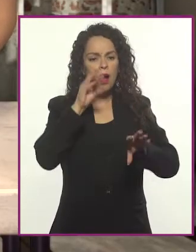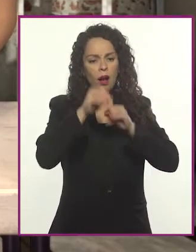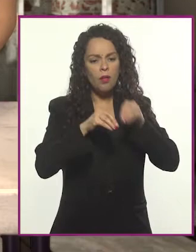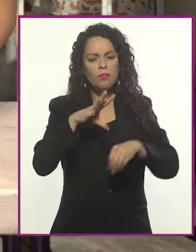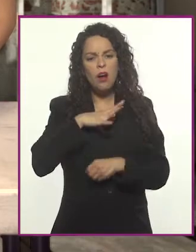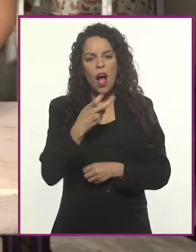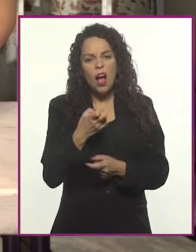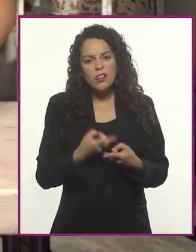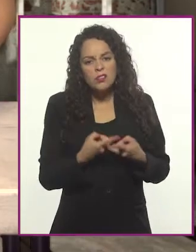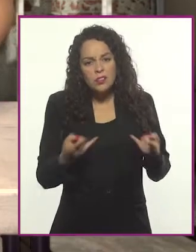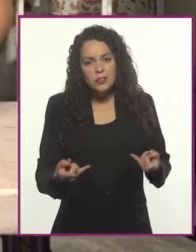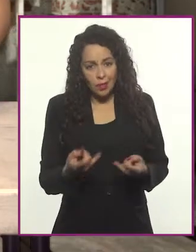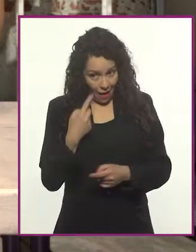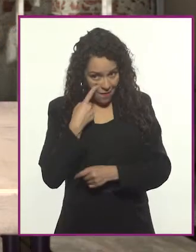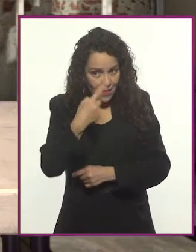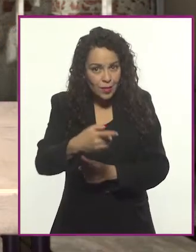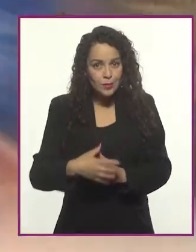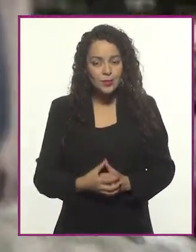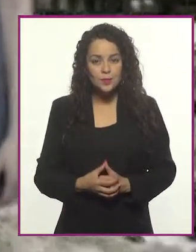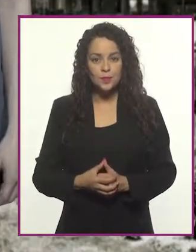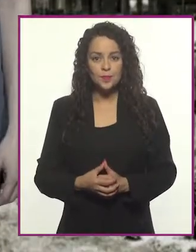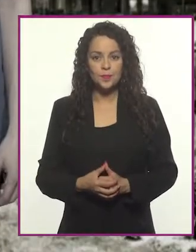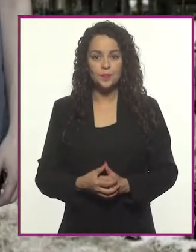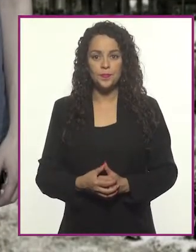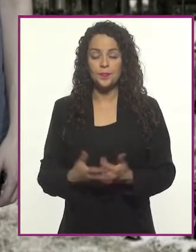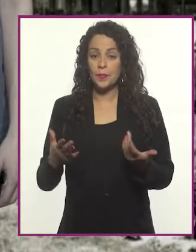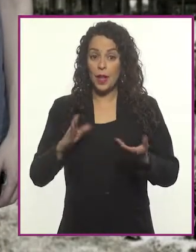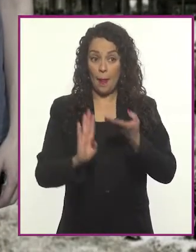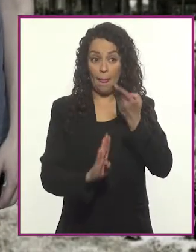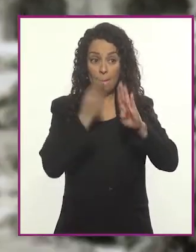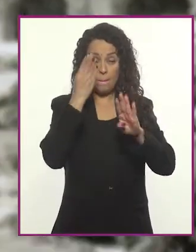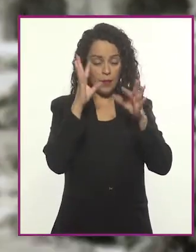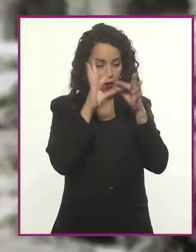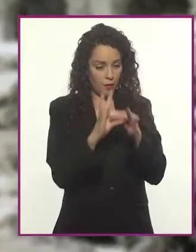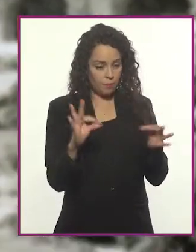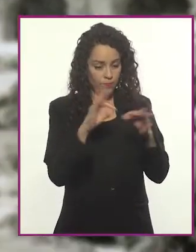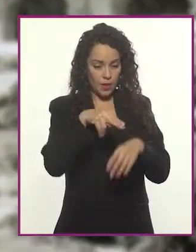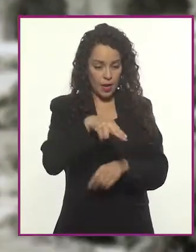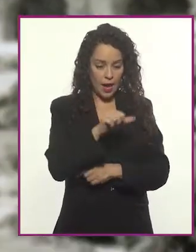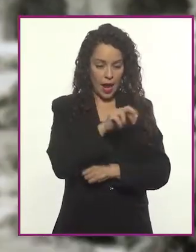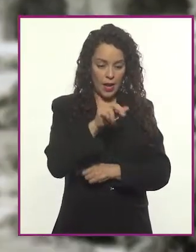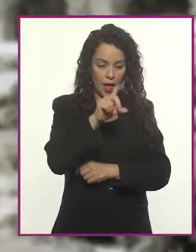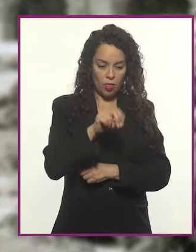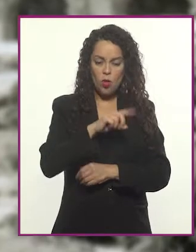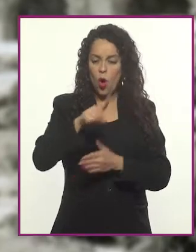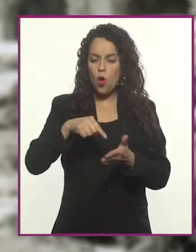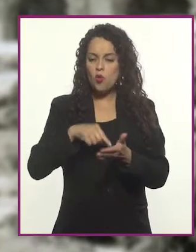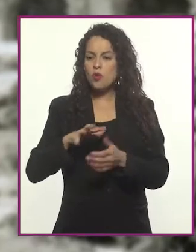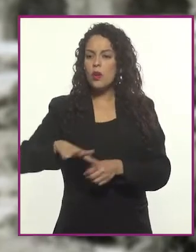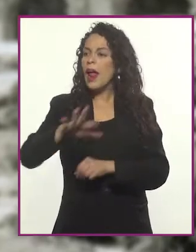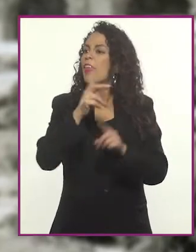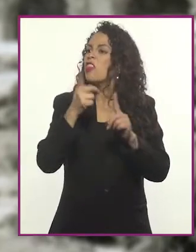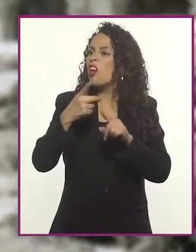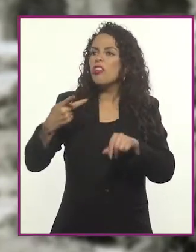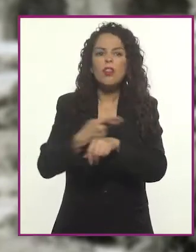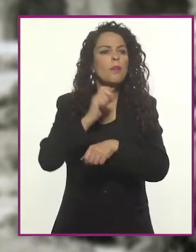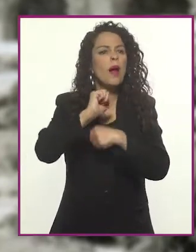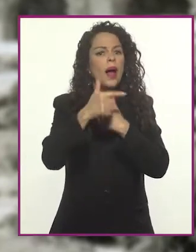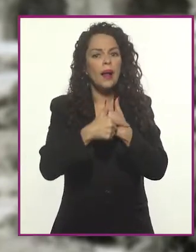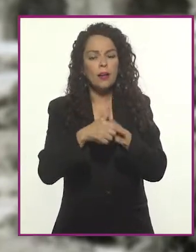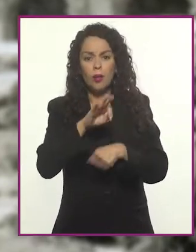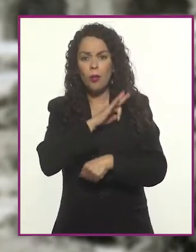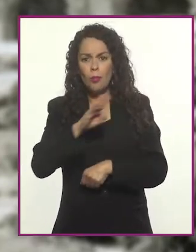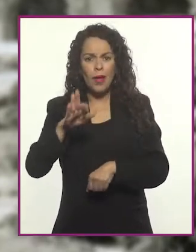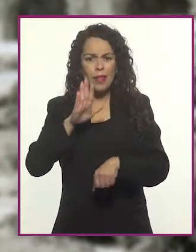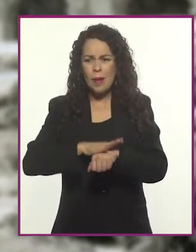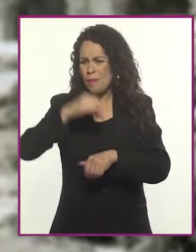encontrar en ellas. Vamos a verlas. El mundo narrado. Es el espacio o el escenario donde ocurren los hechos. Puede estar tan